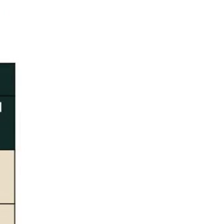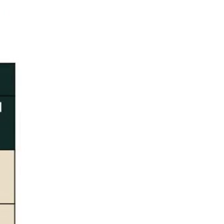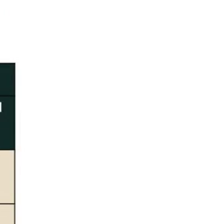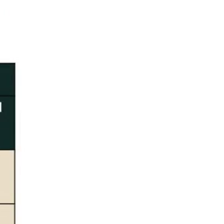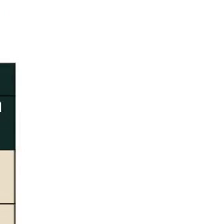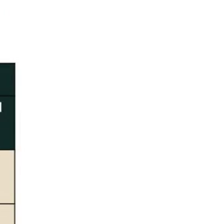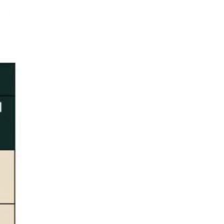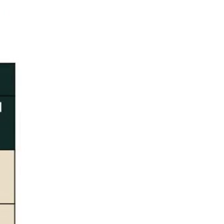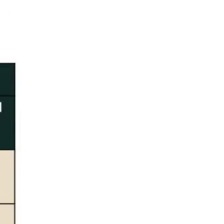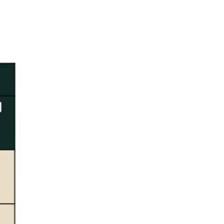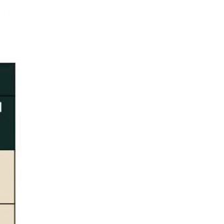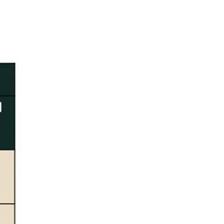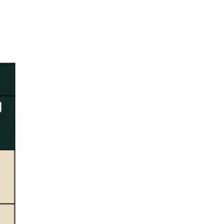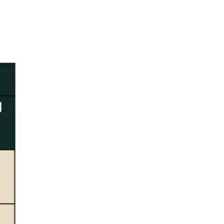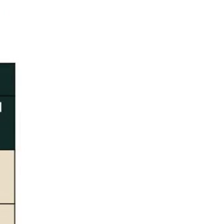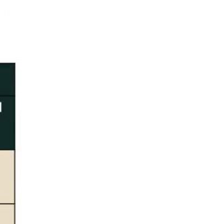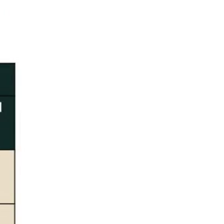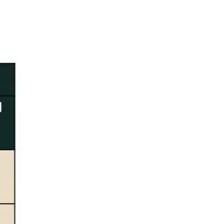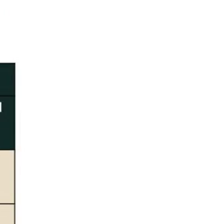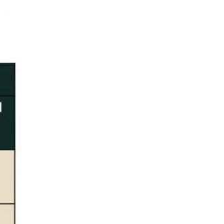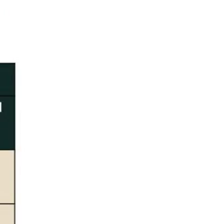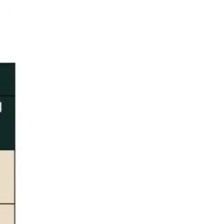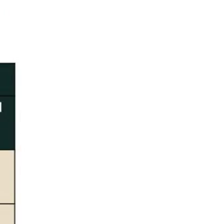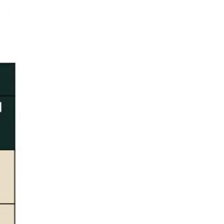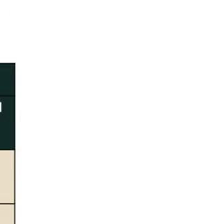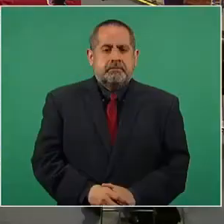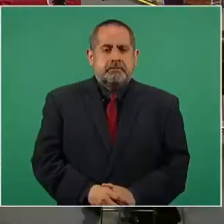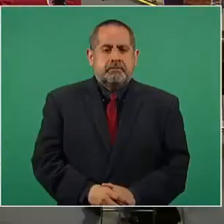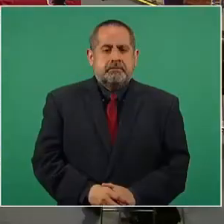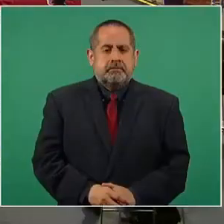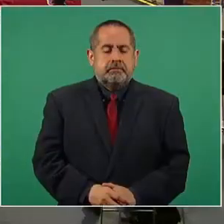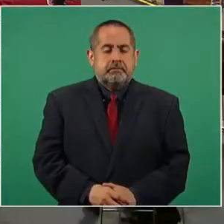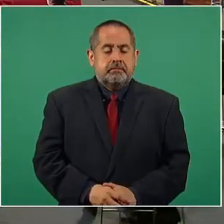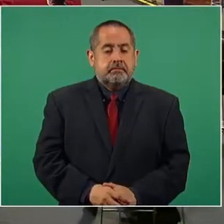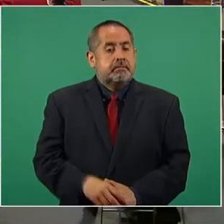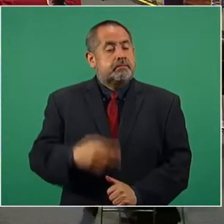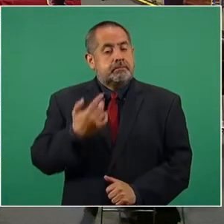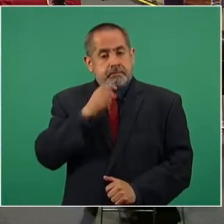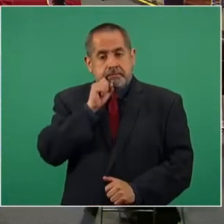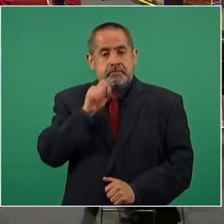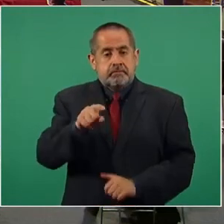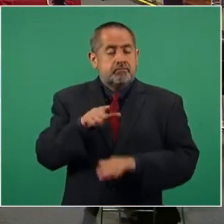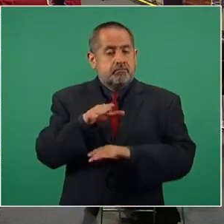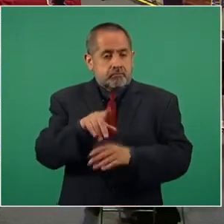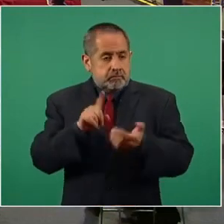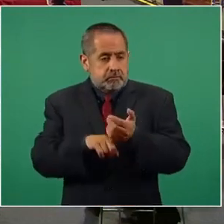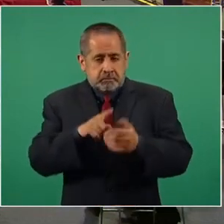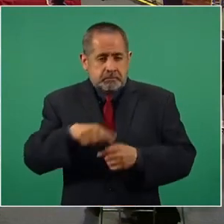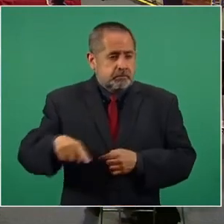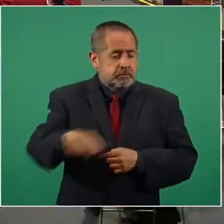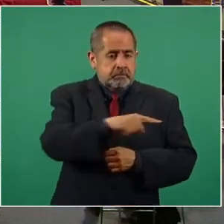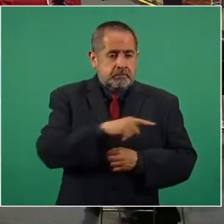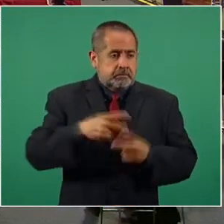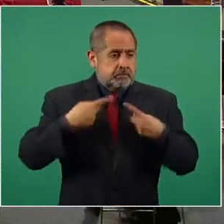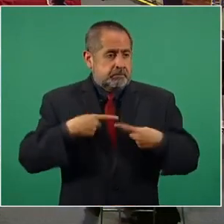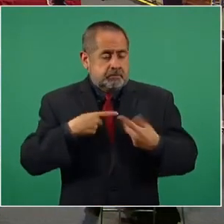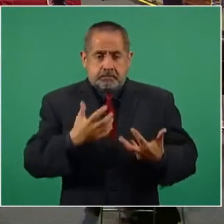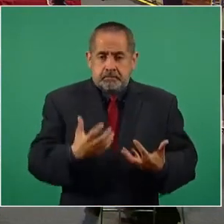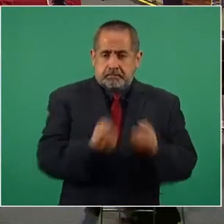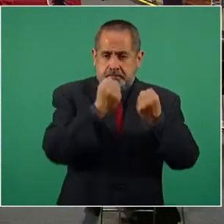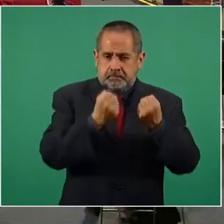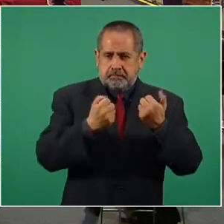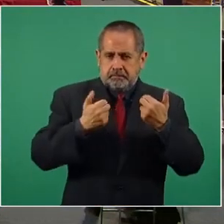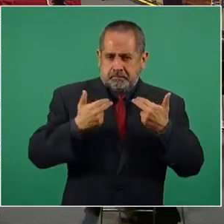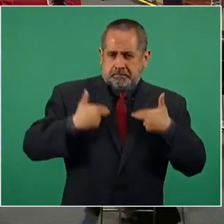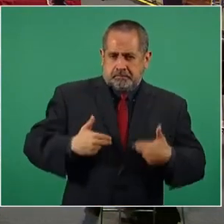32 paquetes asegurados. La que sigue, por favor. Y en lo que se refiere a salvaguarda de la vida humana en la mar, tenemos tanto